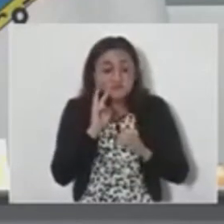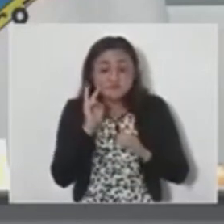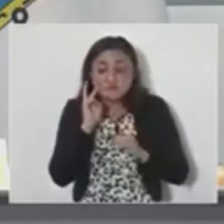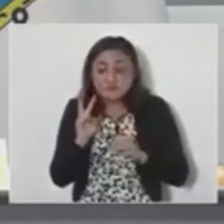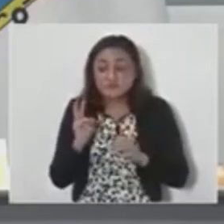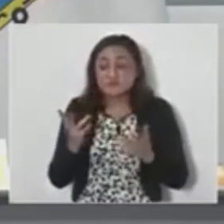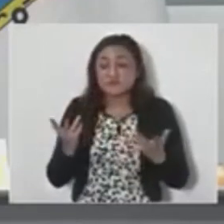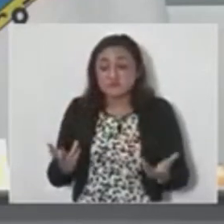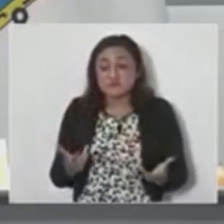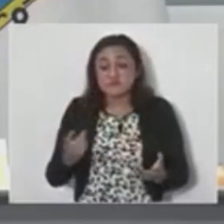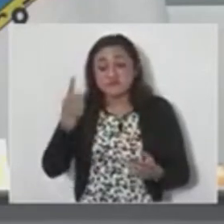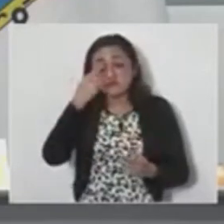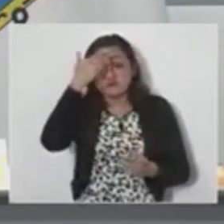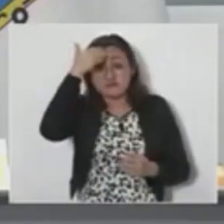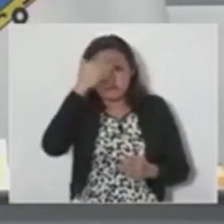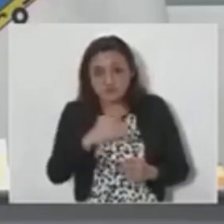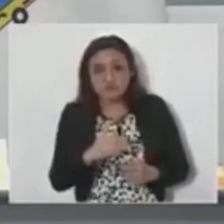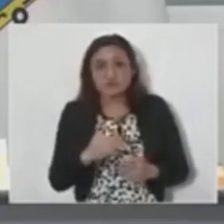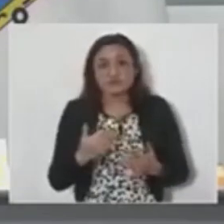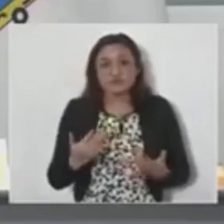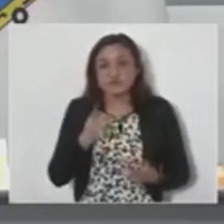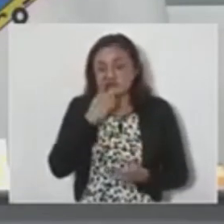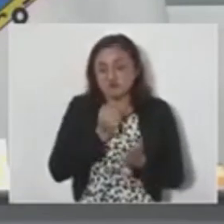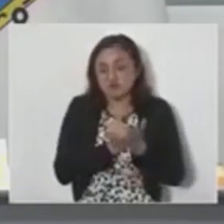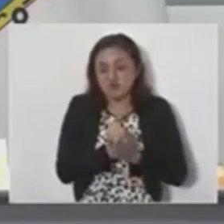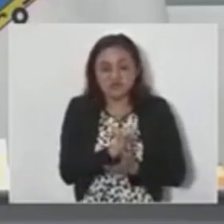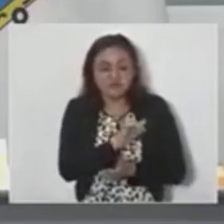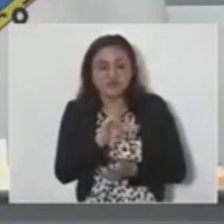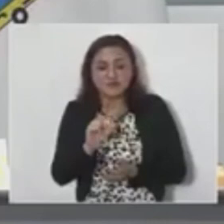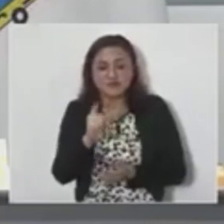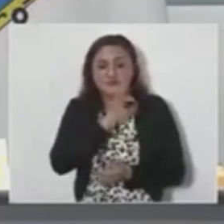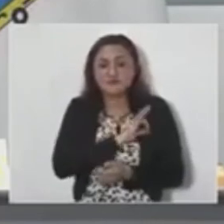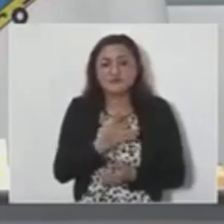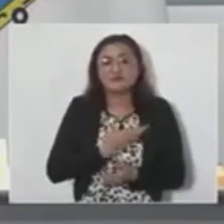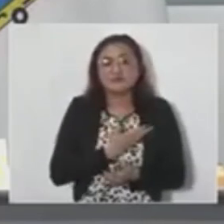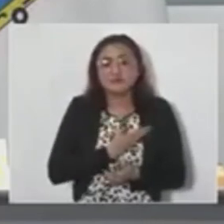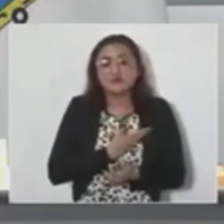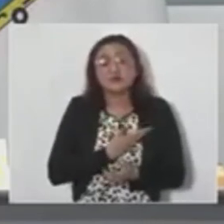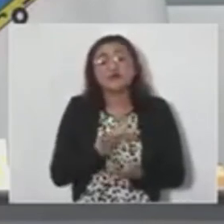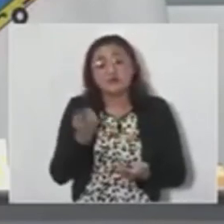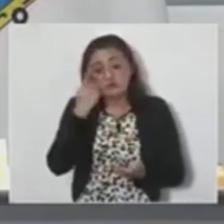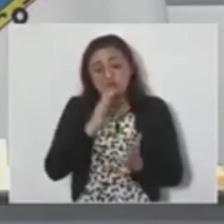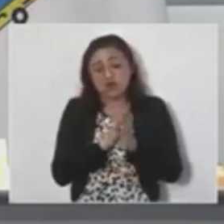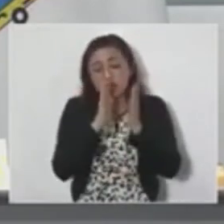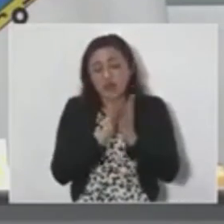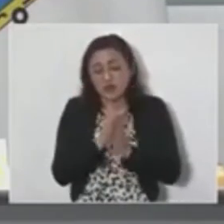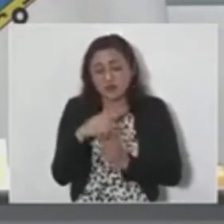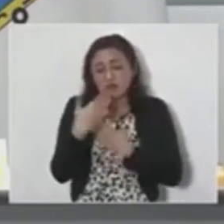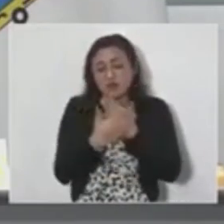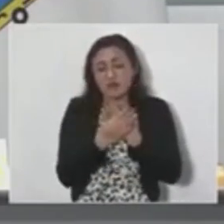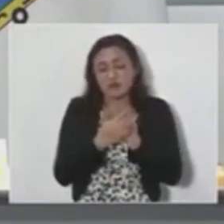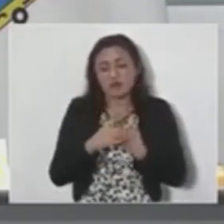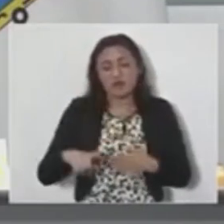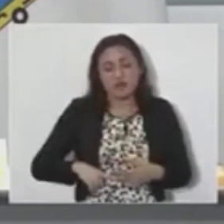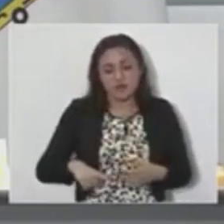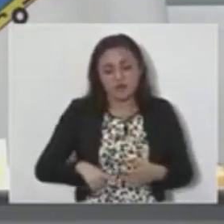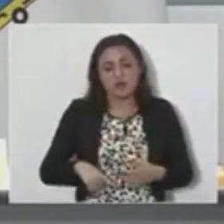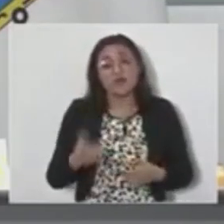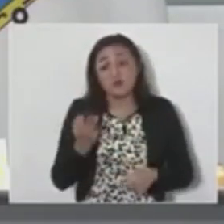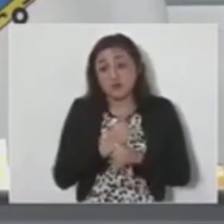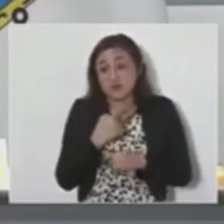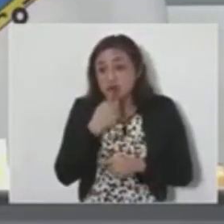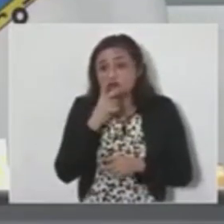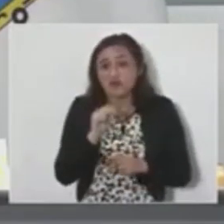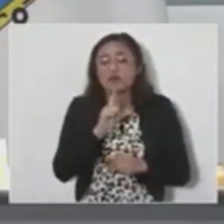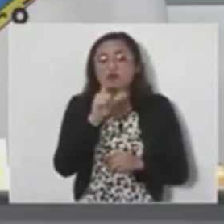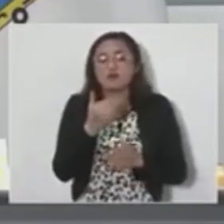las agresiones contra las mujeres. El Congreso del Estado respaldó la creación de dicha mesa para combatir precisamente la violencia de género